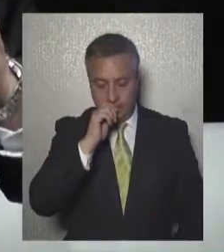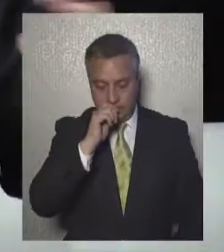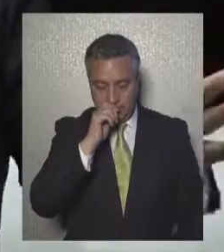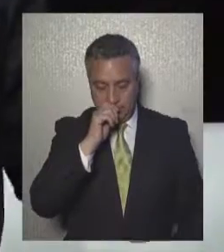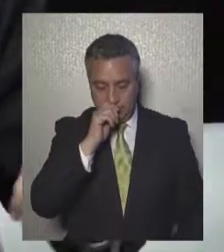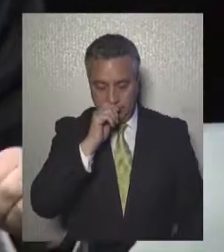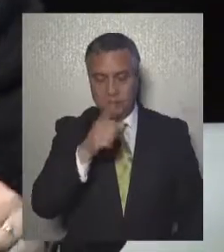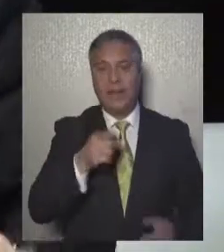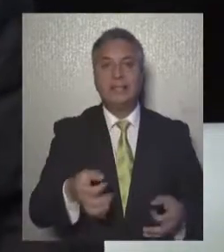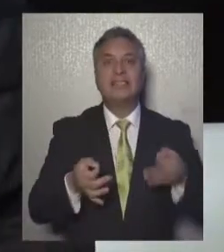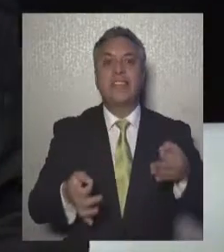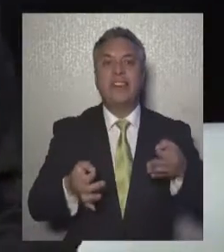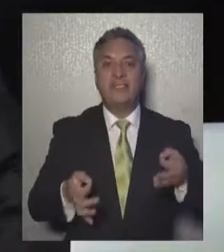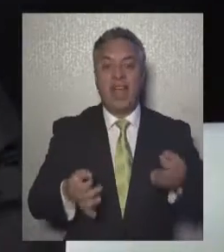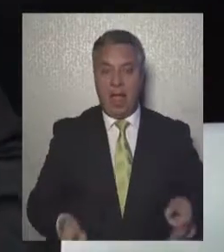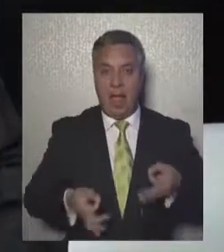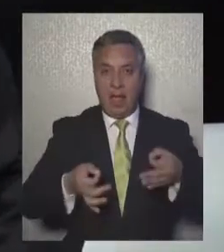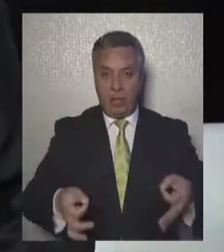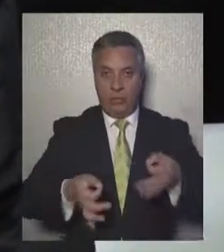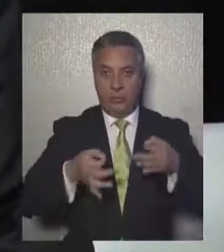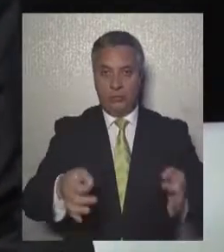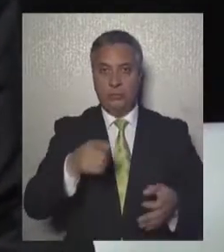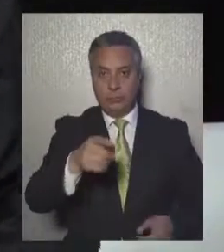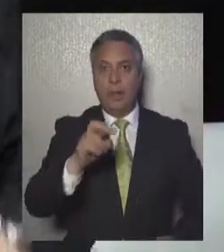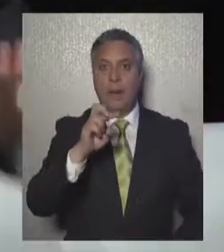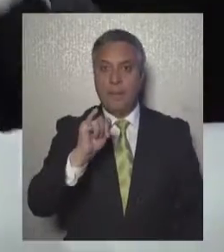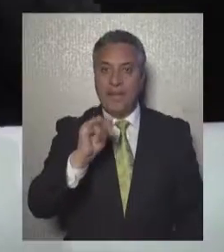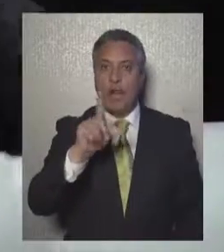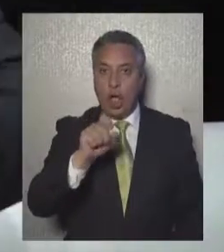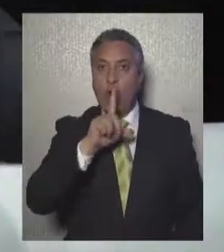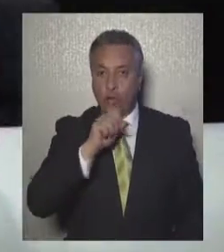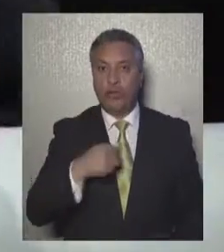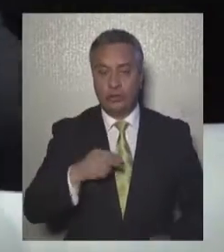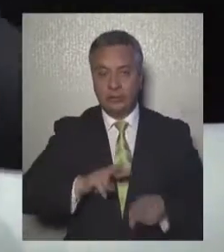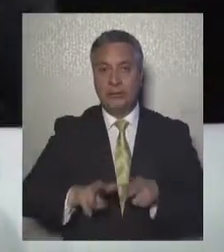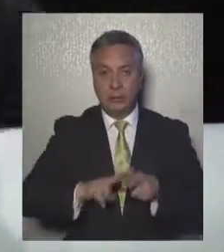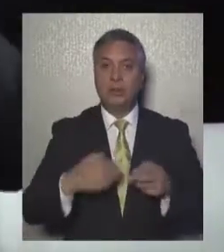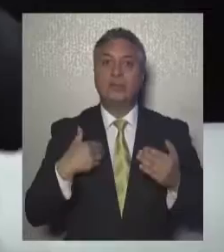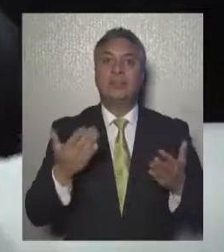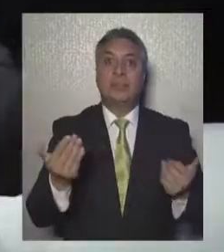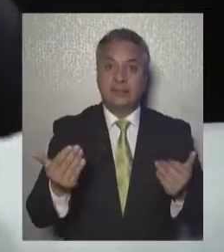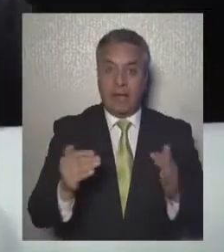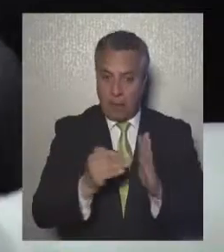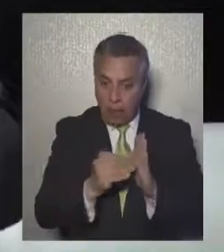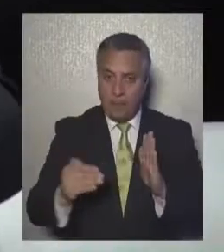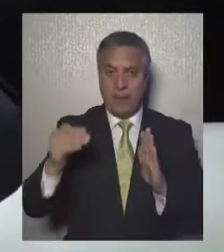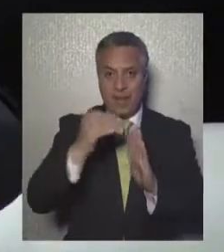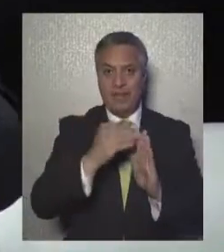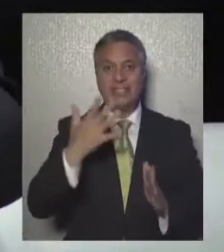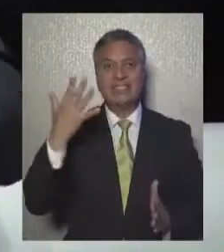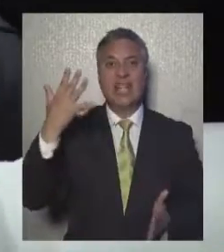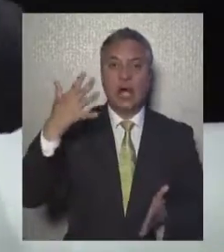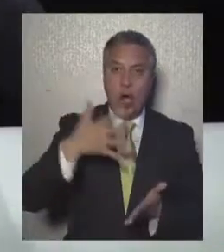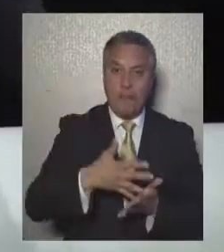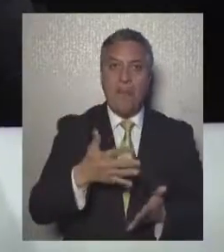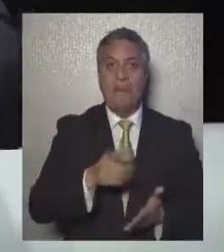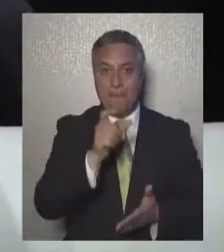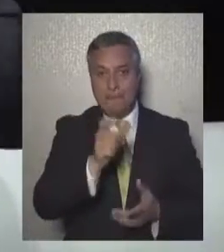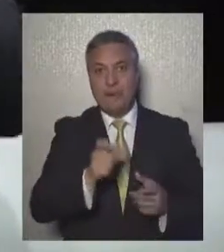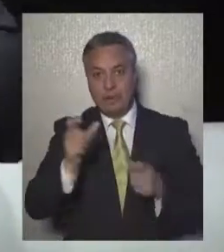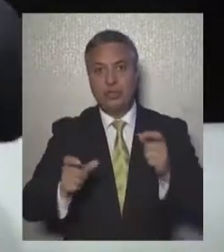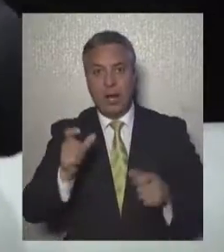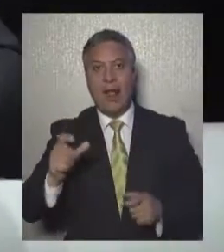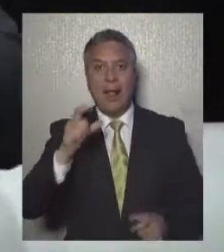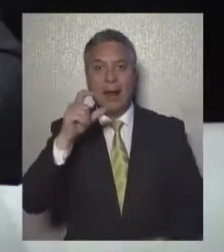los certificados de un piloto que hicimos. Necesitamos aumentar en 5.000 personas el